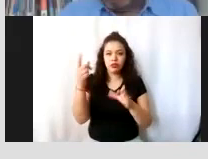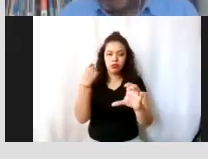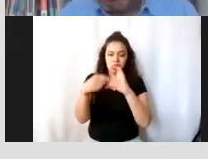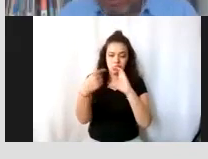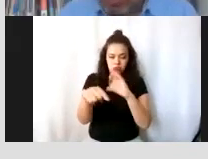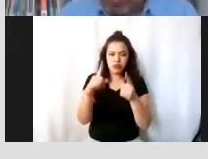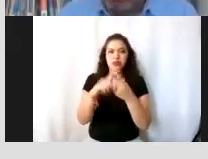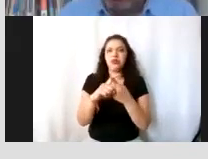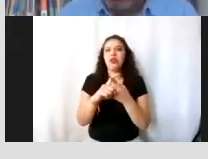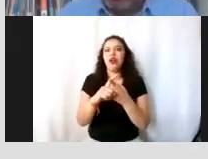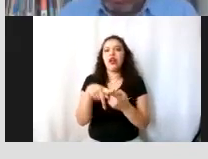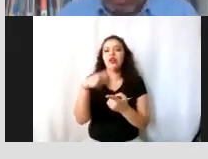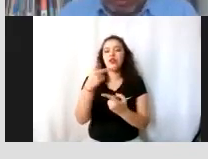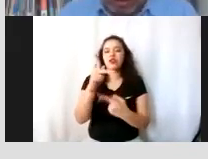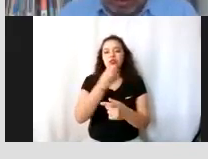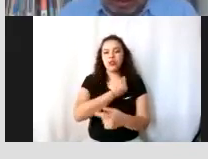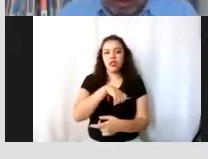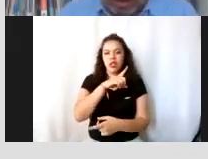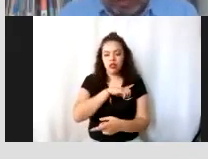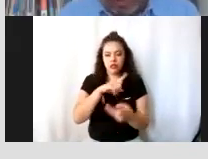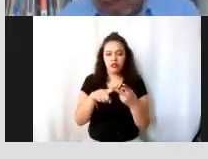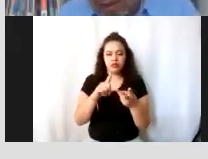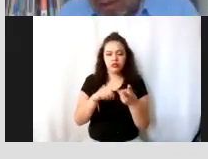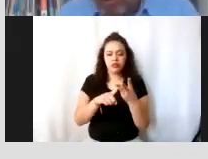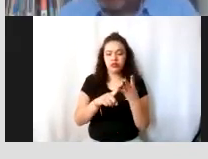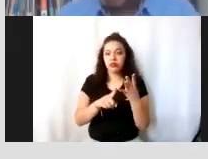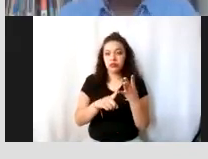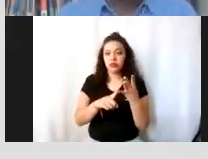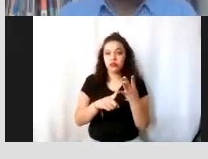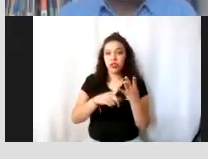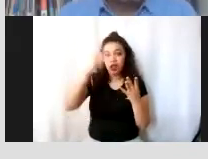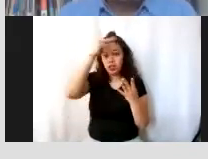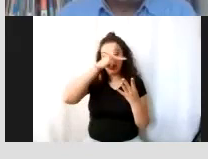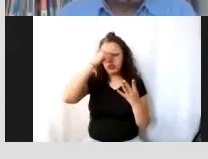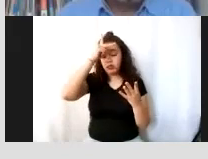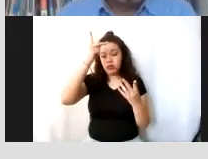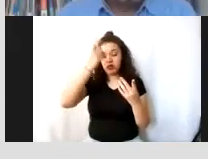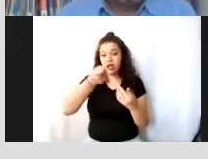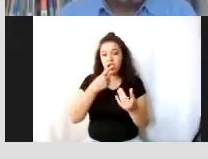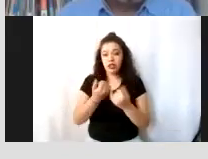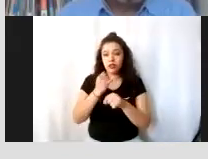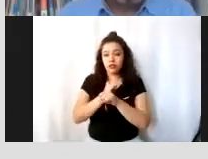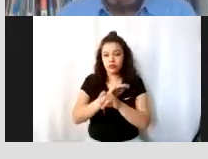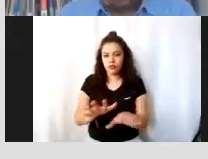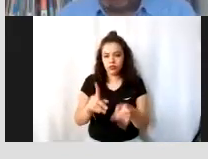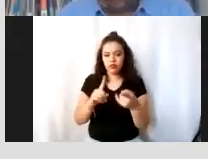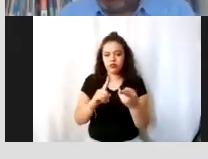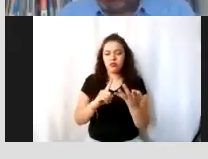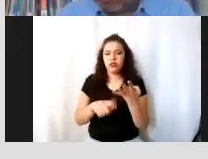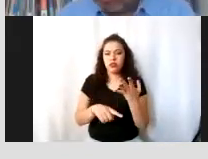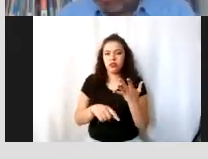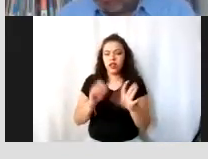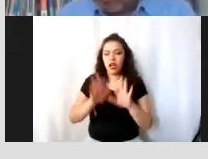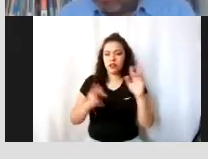datos sobre la salud, tienen datos psiquiátricos, tienen datos incluso hasta